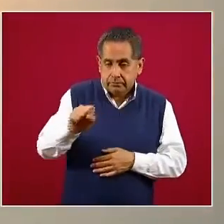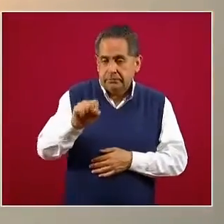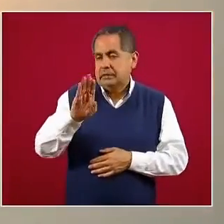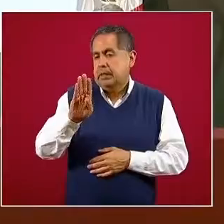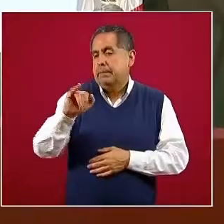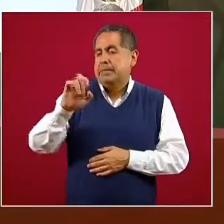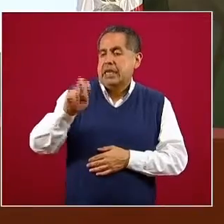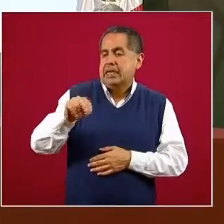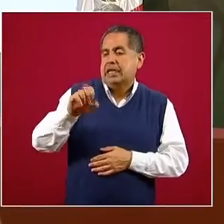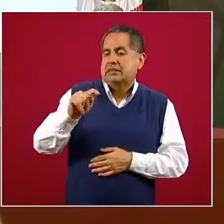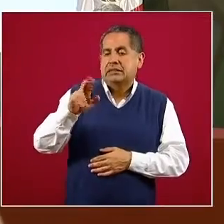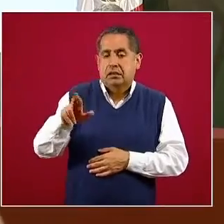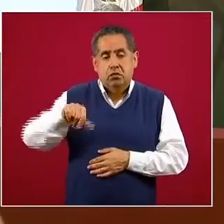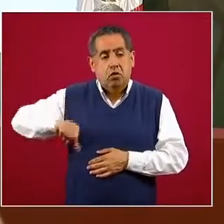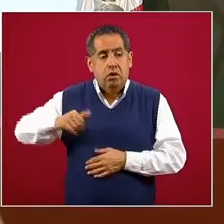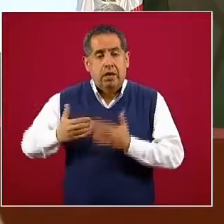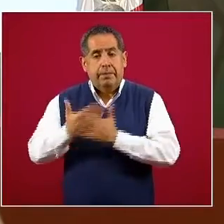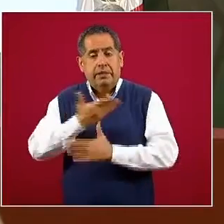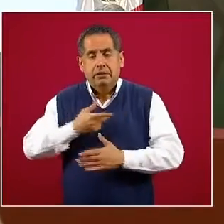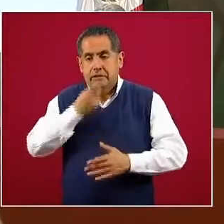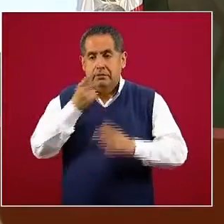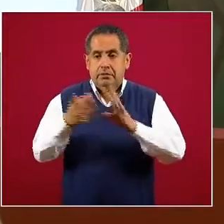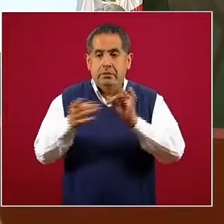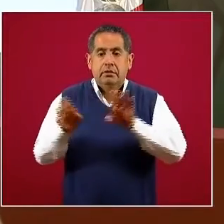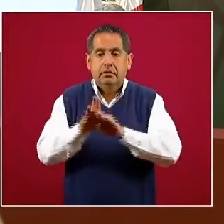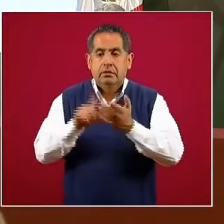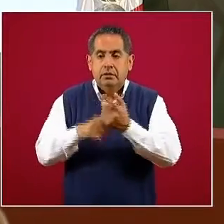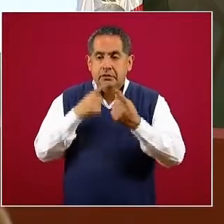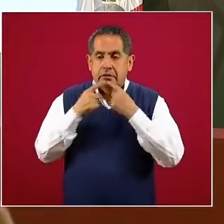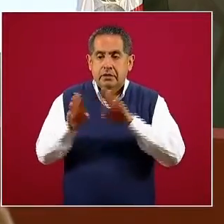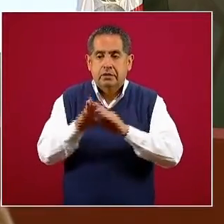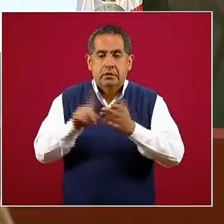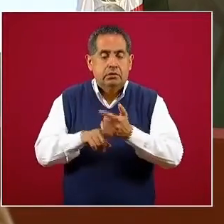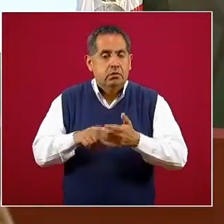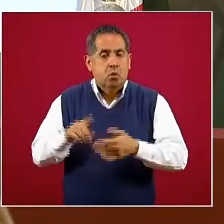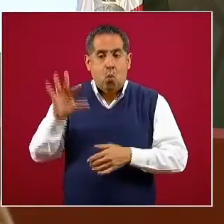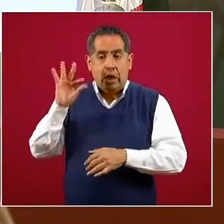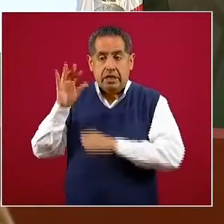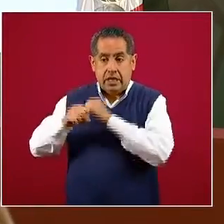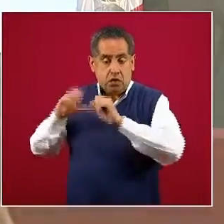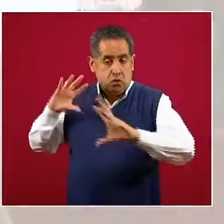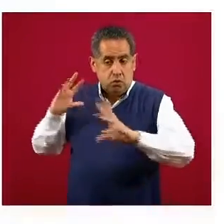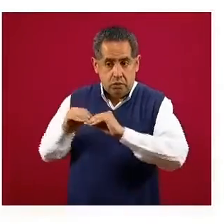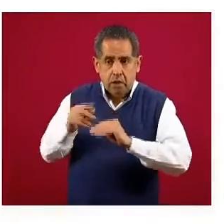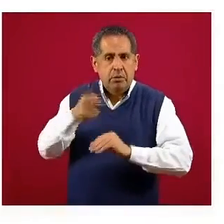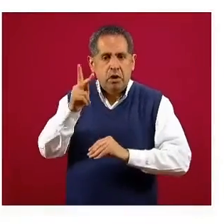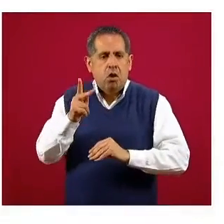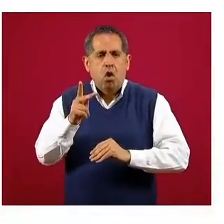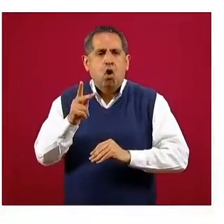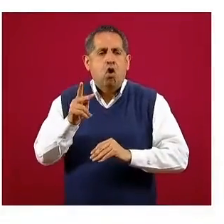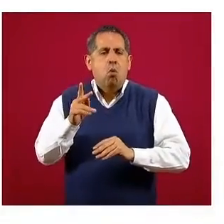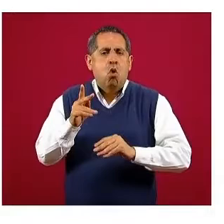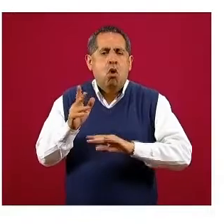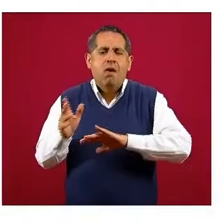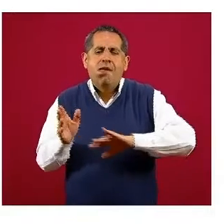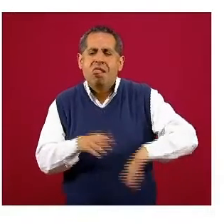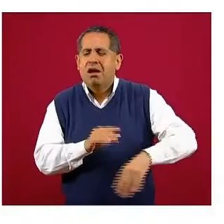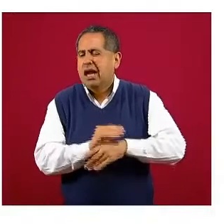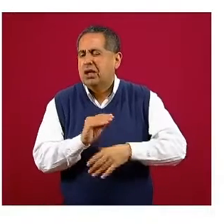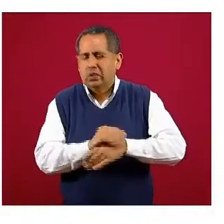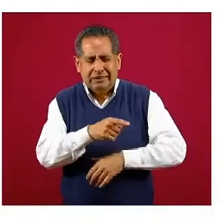15 días y hoy estamos terminando la semana 31. En la gráfica está hasta la semana 29, por lo ya explicado